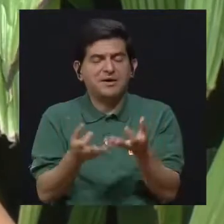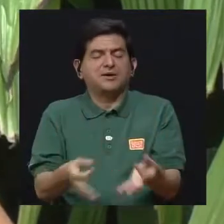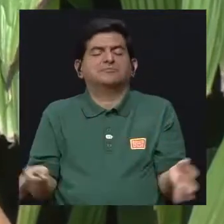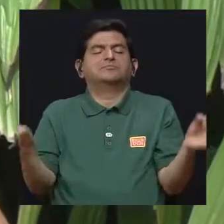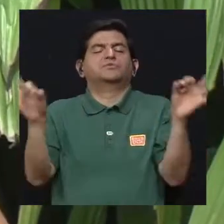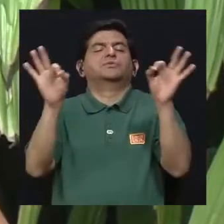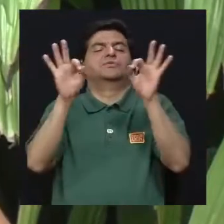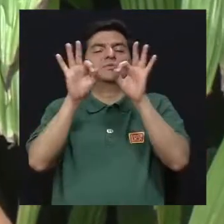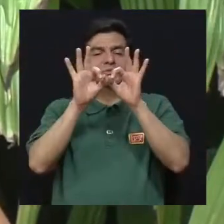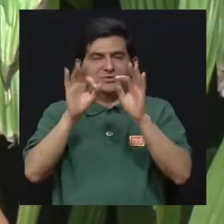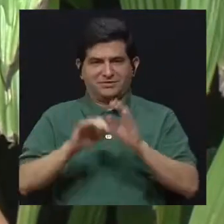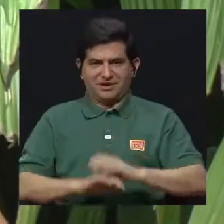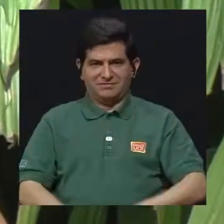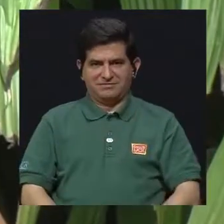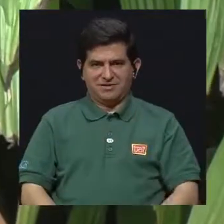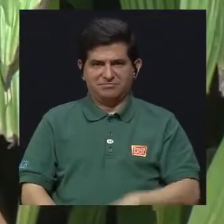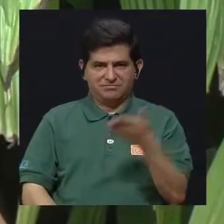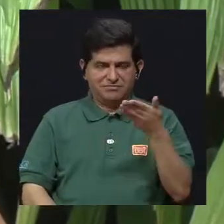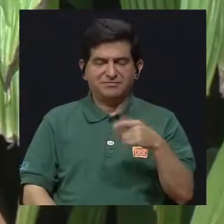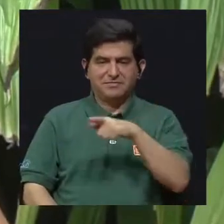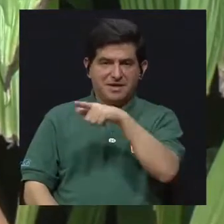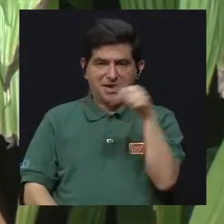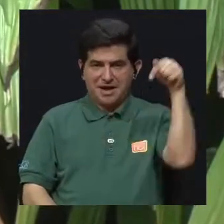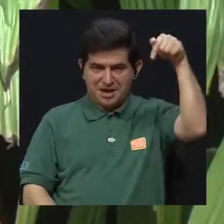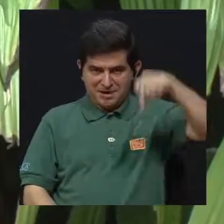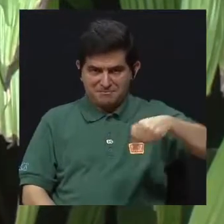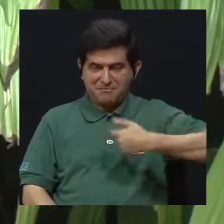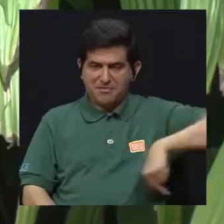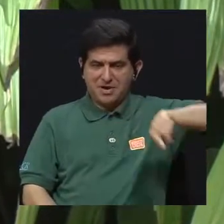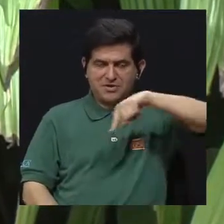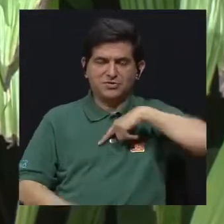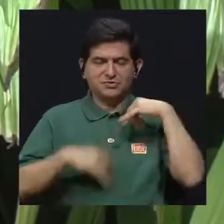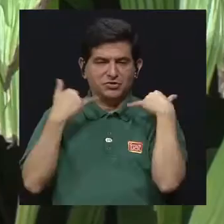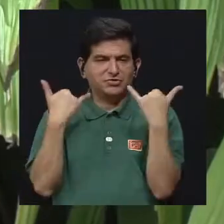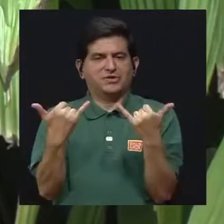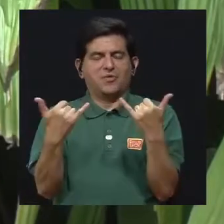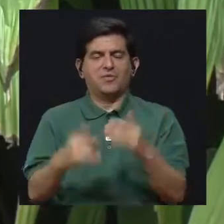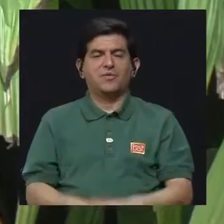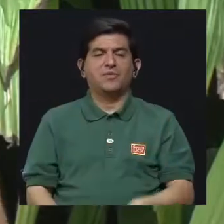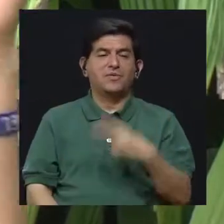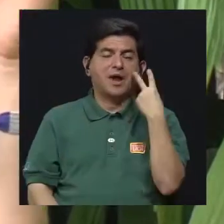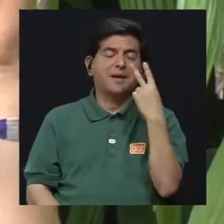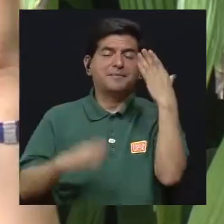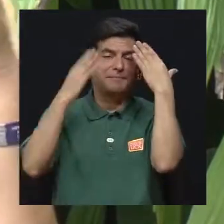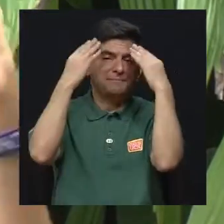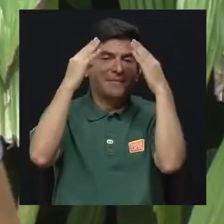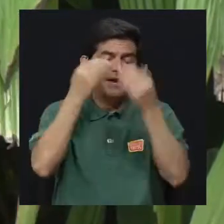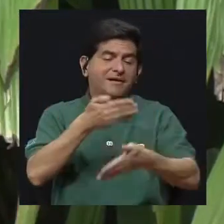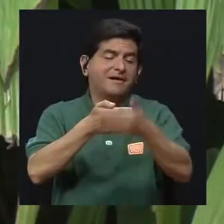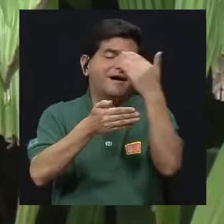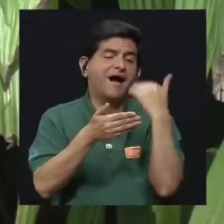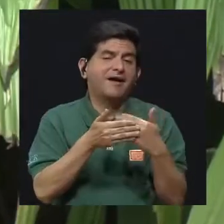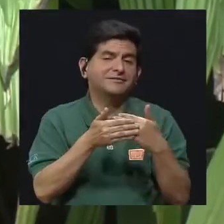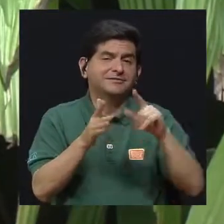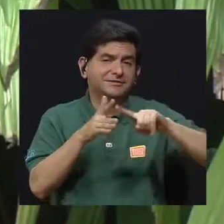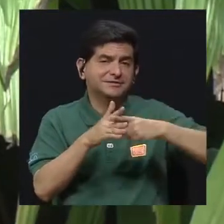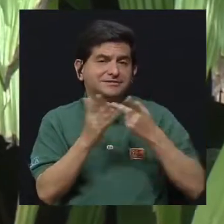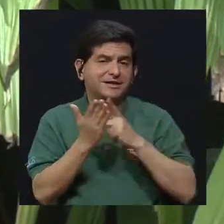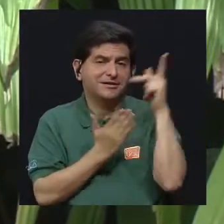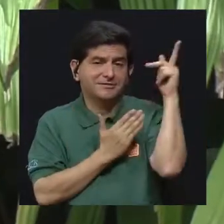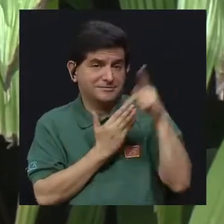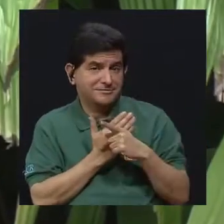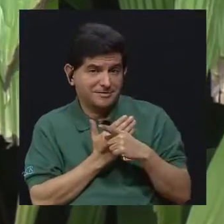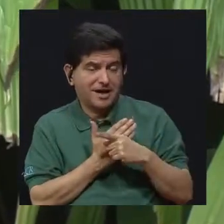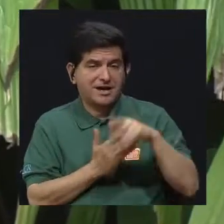muy importante que tiene que ver con este mes precisamente en el que nos encontramos. Como vimos en la cápsula anterior con la que iniciamos